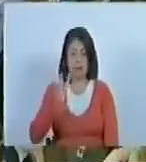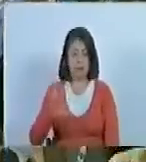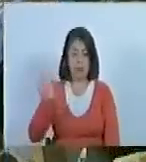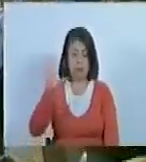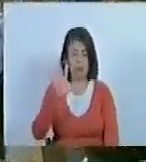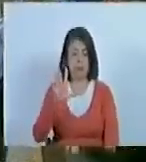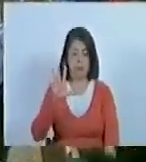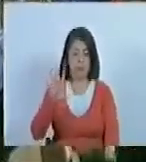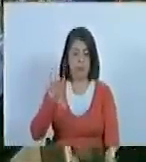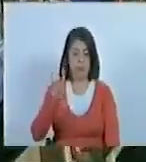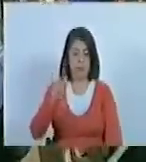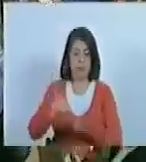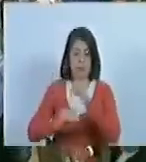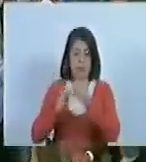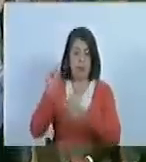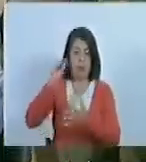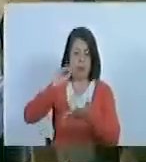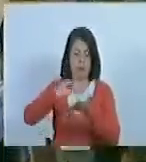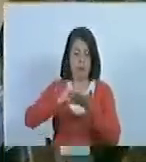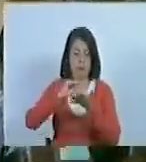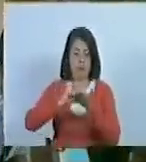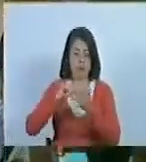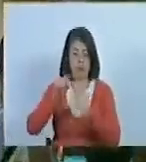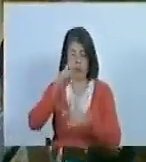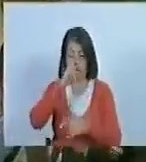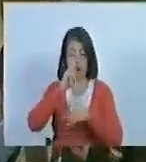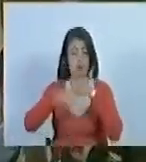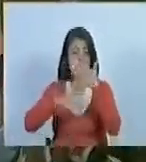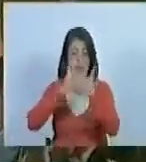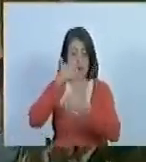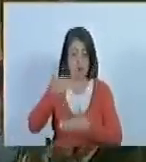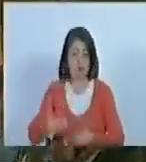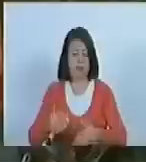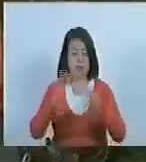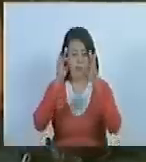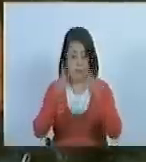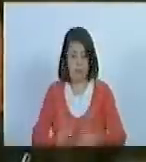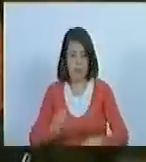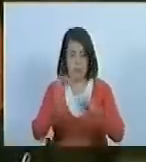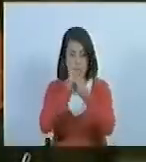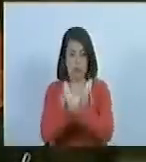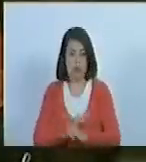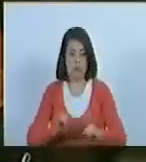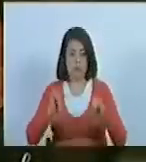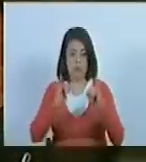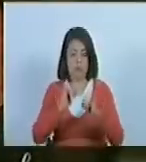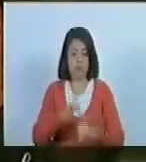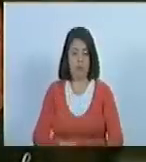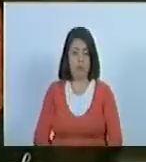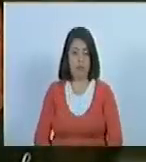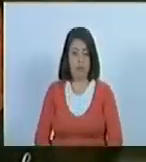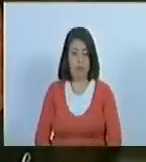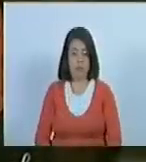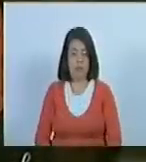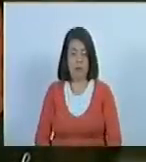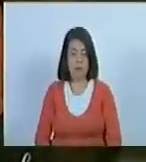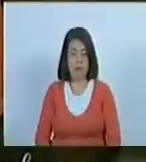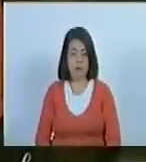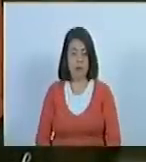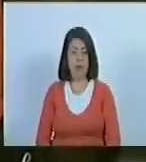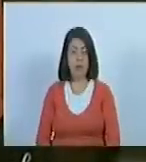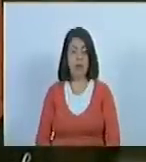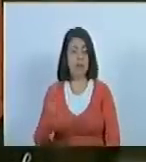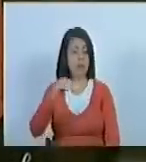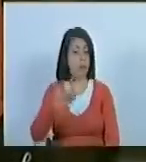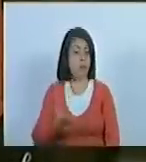Venezuela, una vez más, unos años después de la declaración de la independencia. Uno de los